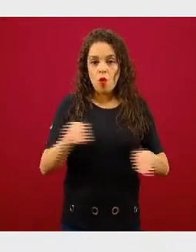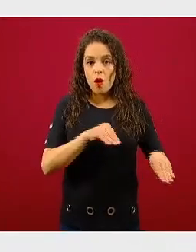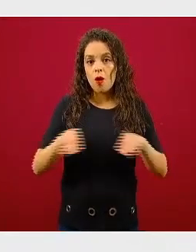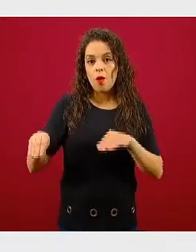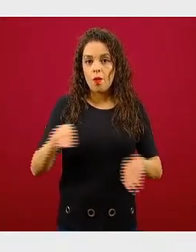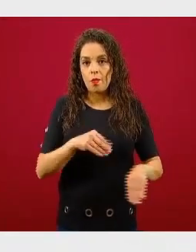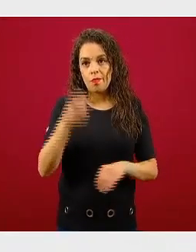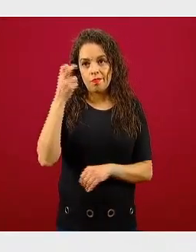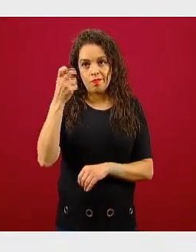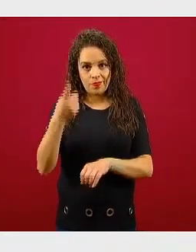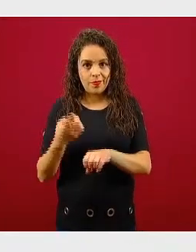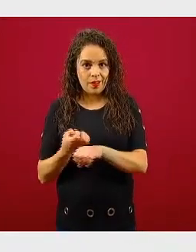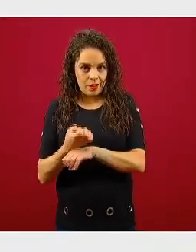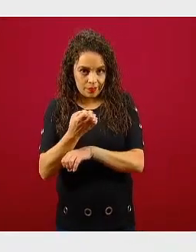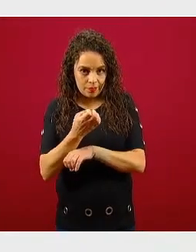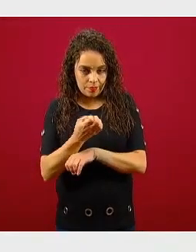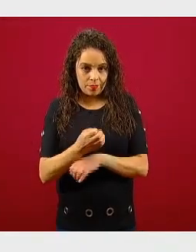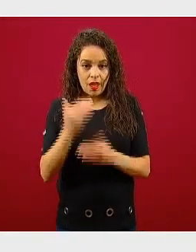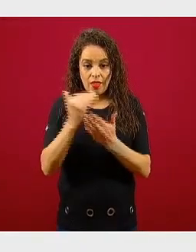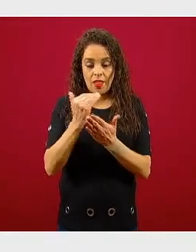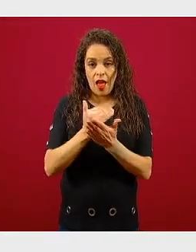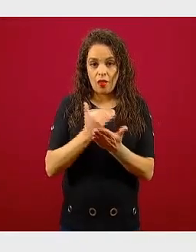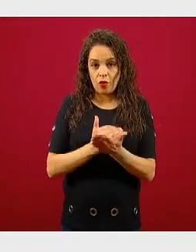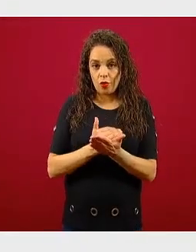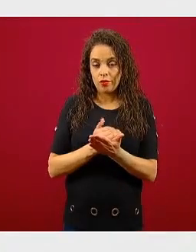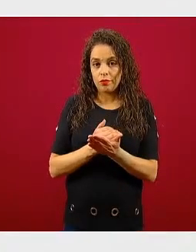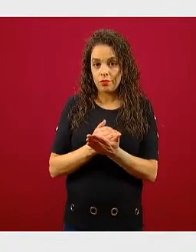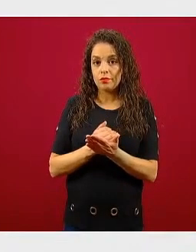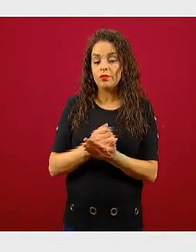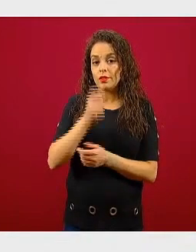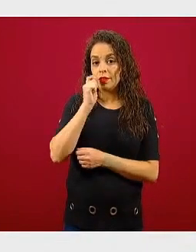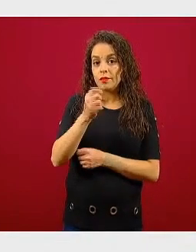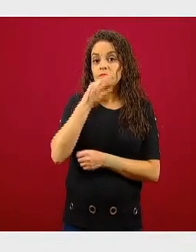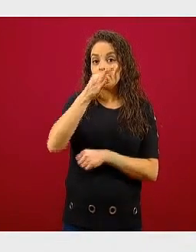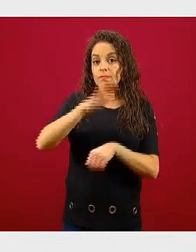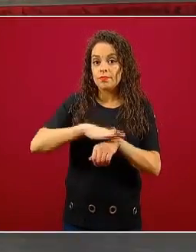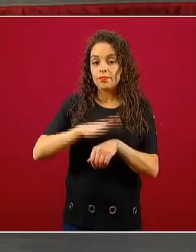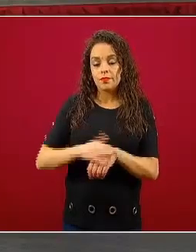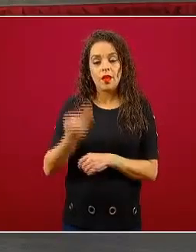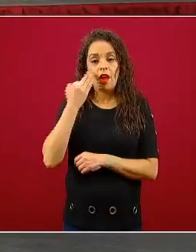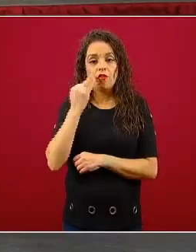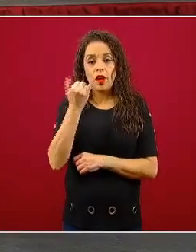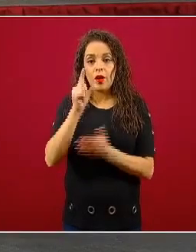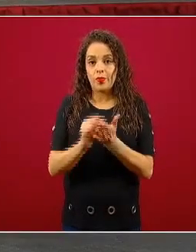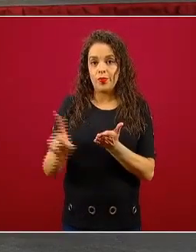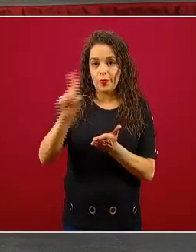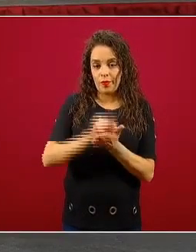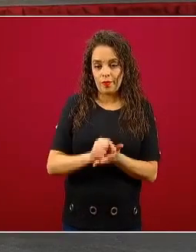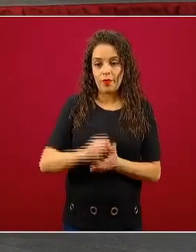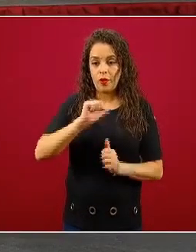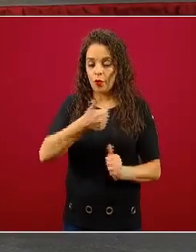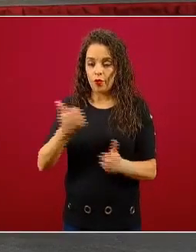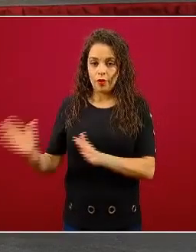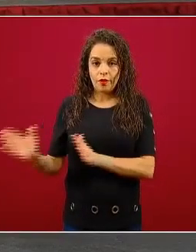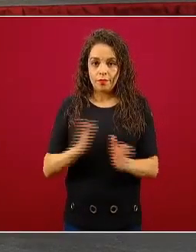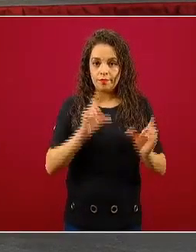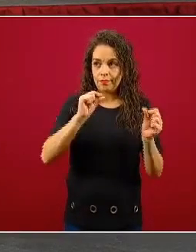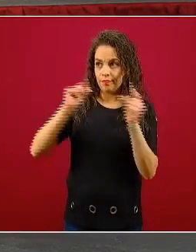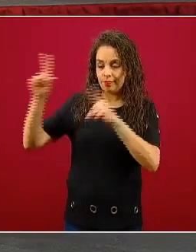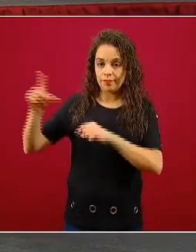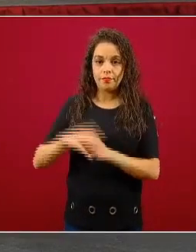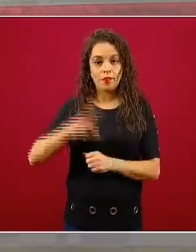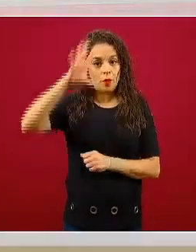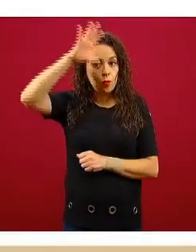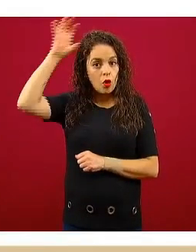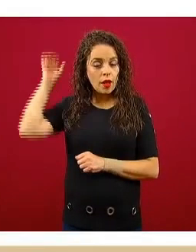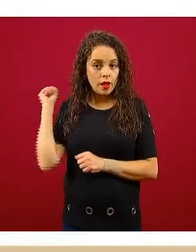este estado, de acuerdo a los últimos datos, sobre todo de Facebook y Twitter. La siguiente, por favor. Morelos, Nayarit,